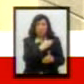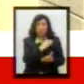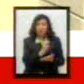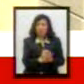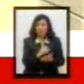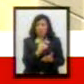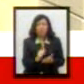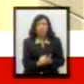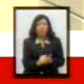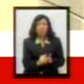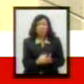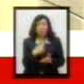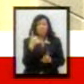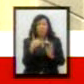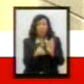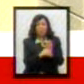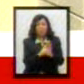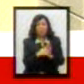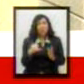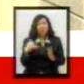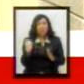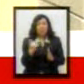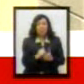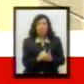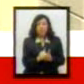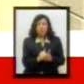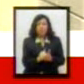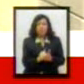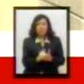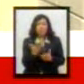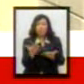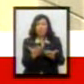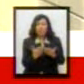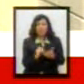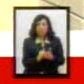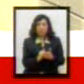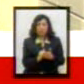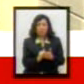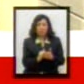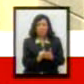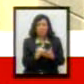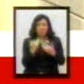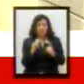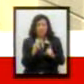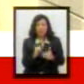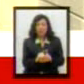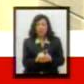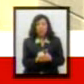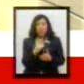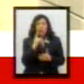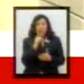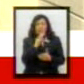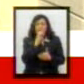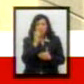Educación el primer derecho de un adolescente dentro de de sus estudios est informado informada hombres y